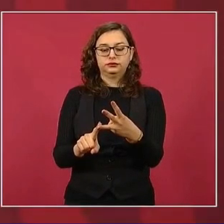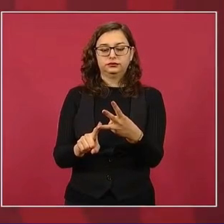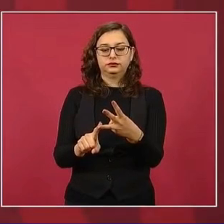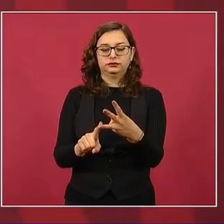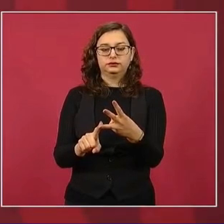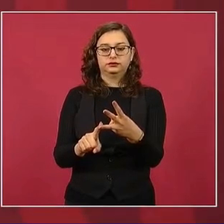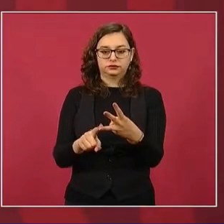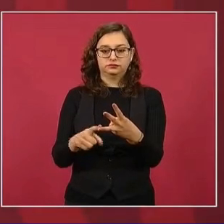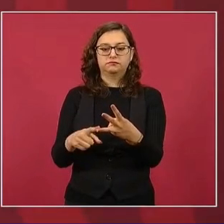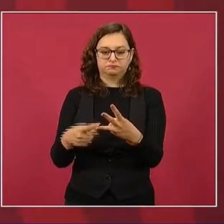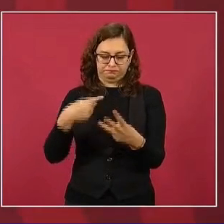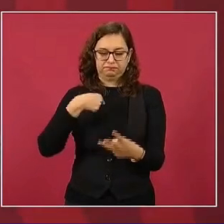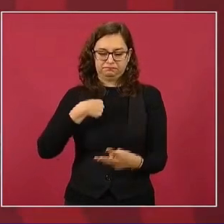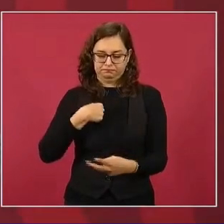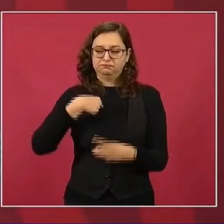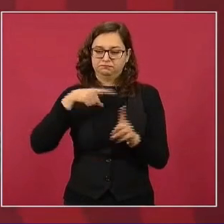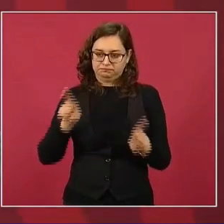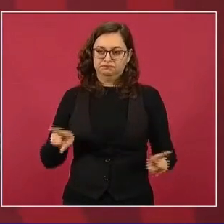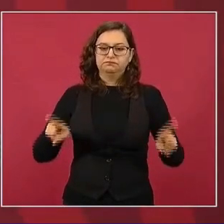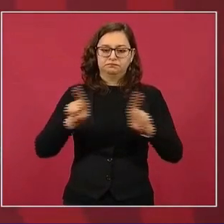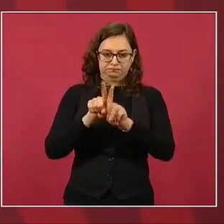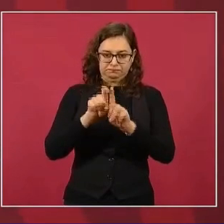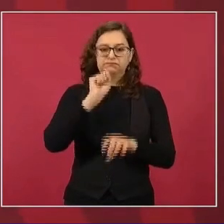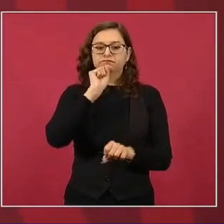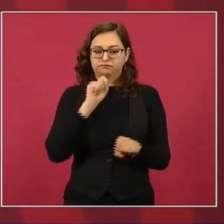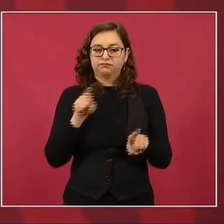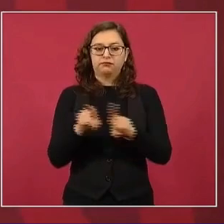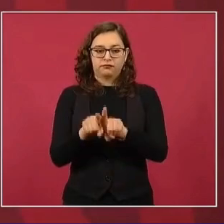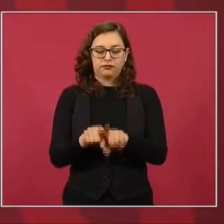la vamos a recibir aquí en Palacio.